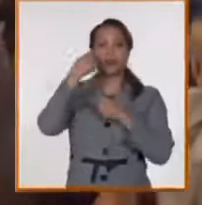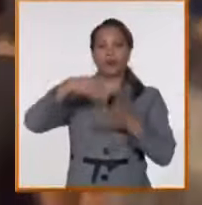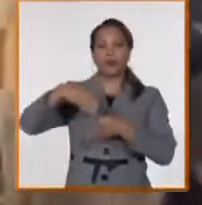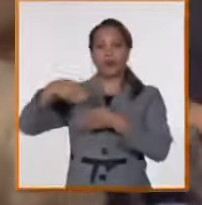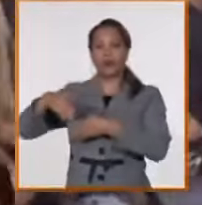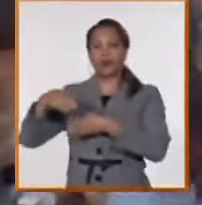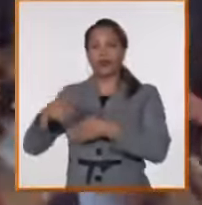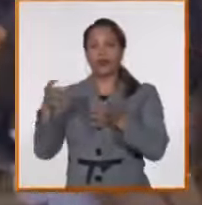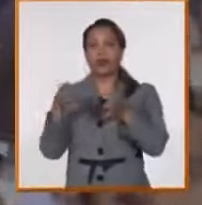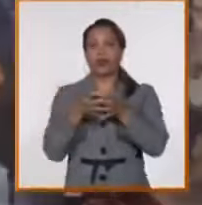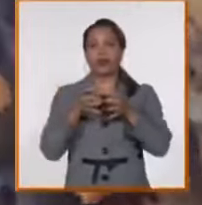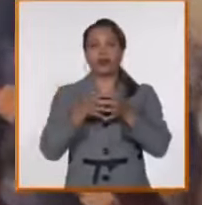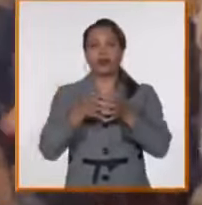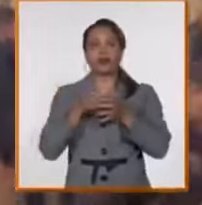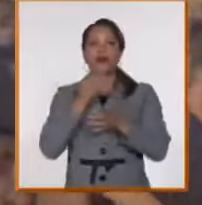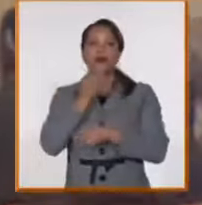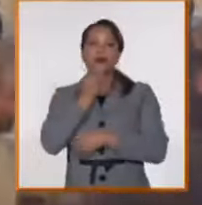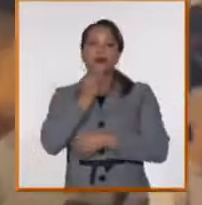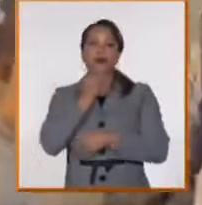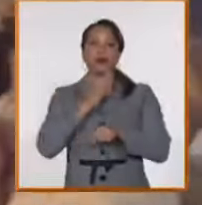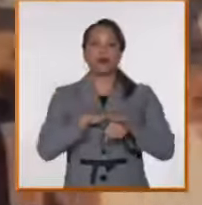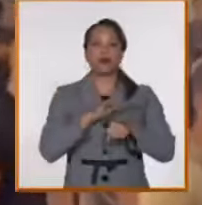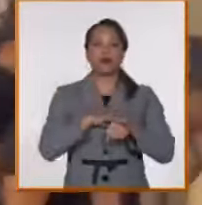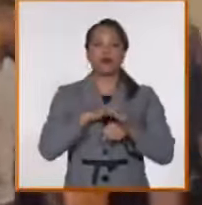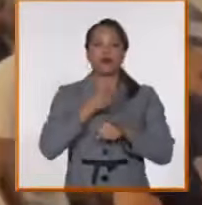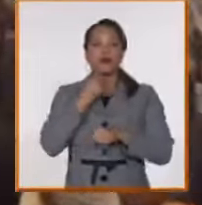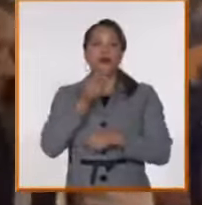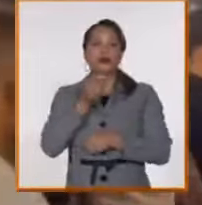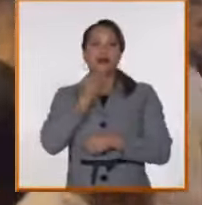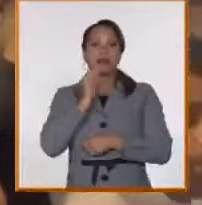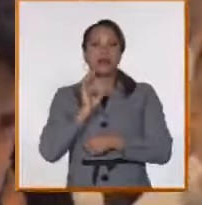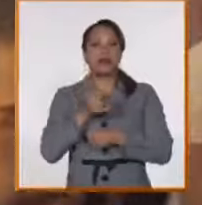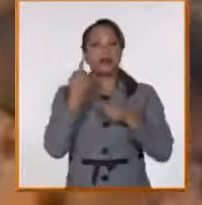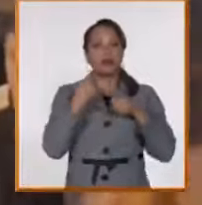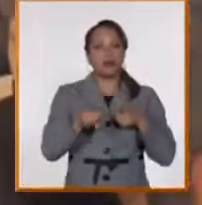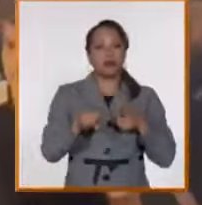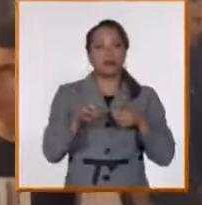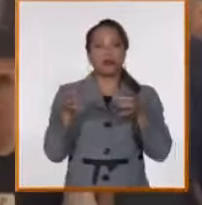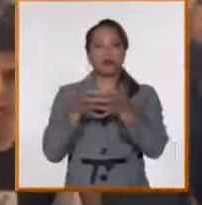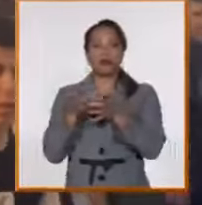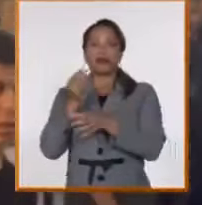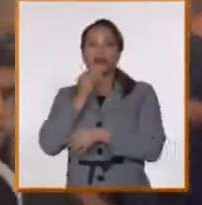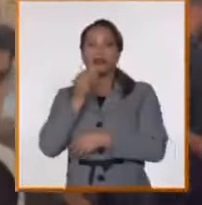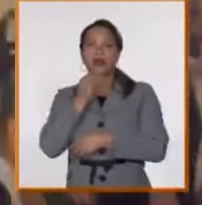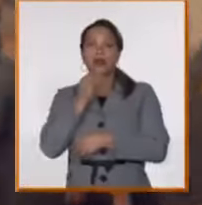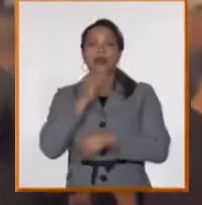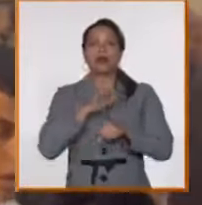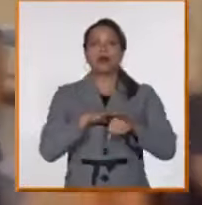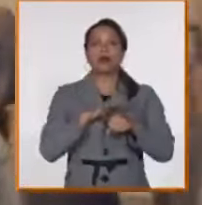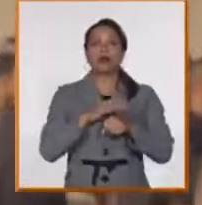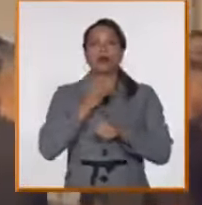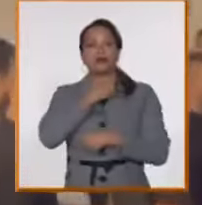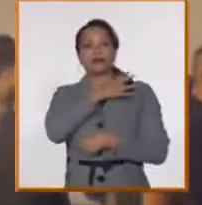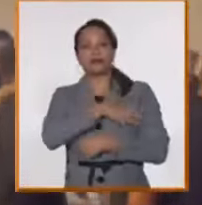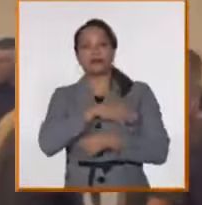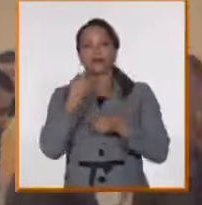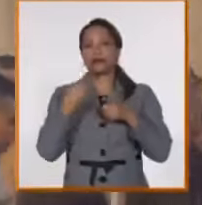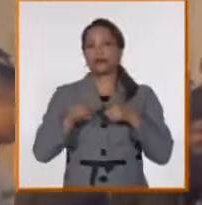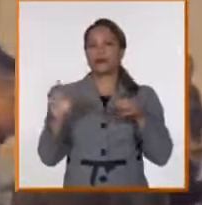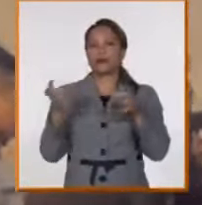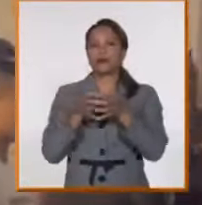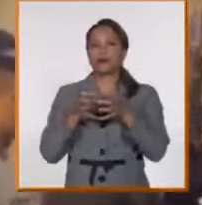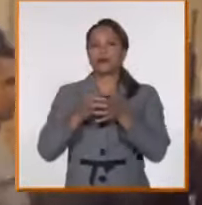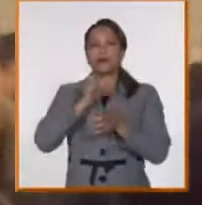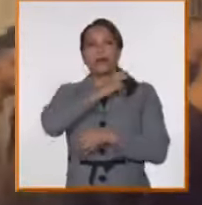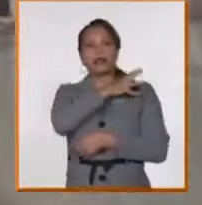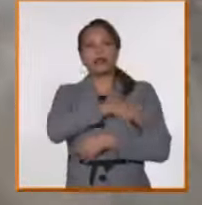islamista palestino jamás culpa a Israel Mientras que el ejército israelí lo atribuye a la jihad islámica otra organización Palestina que